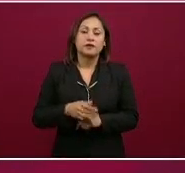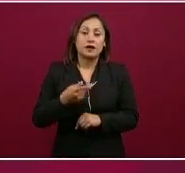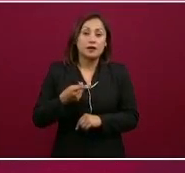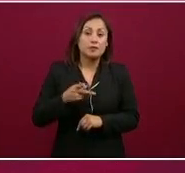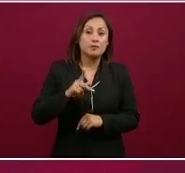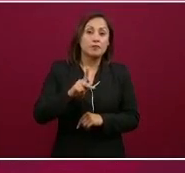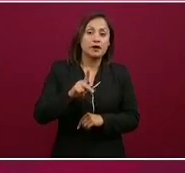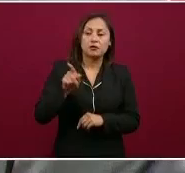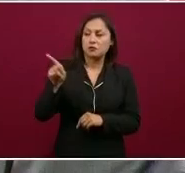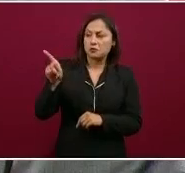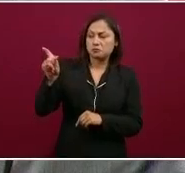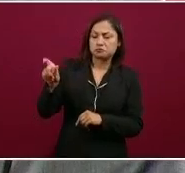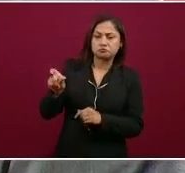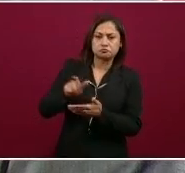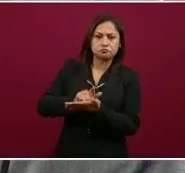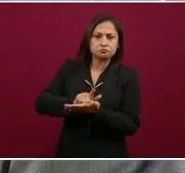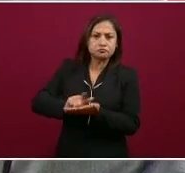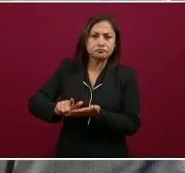delitos,